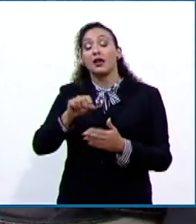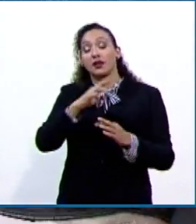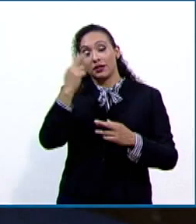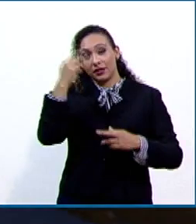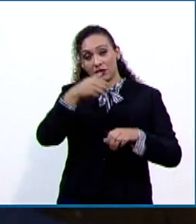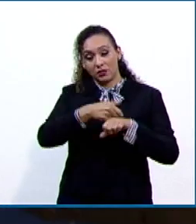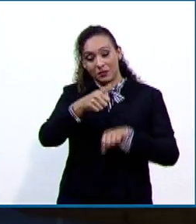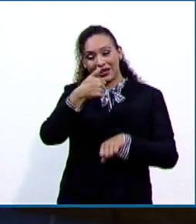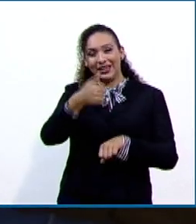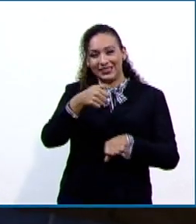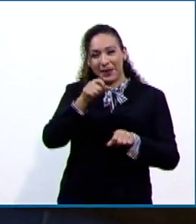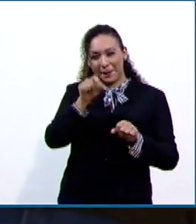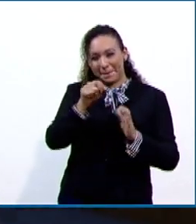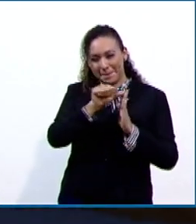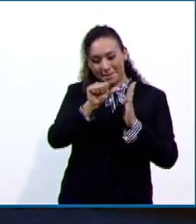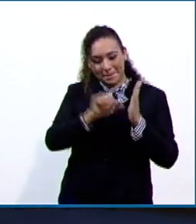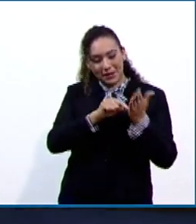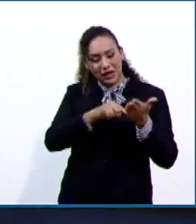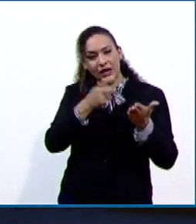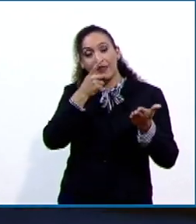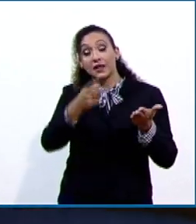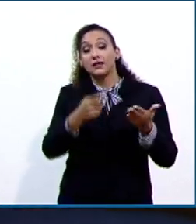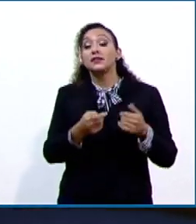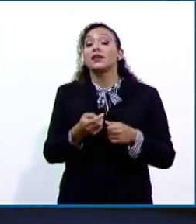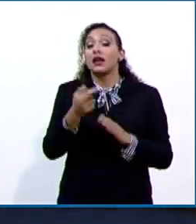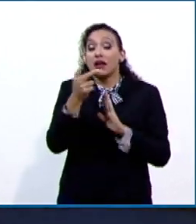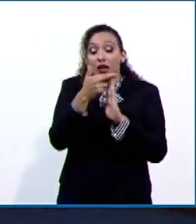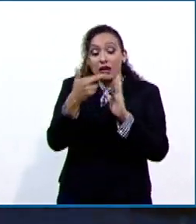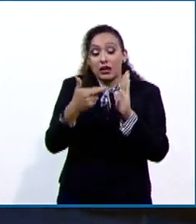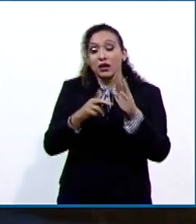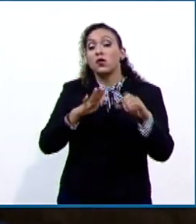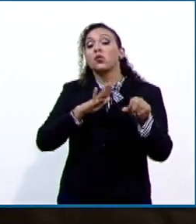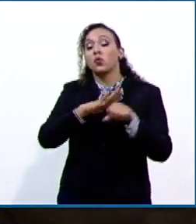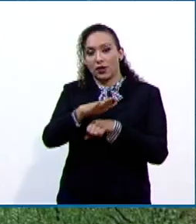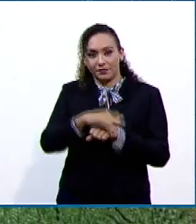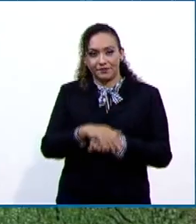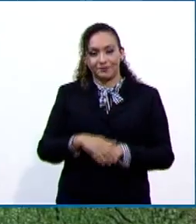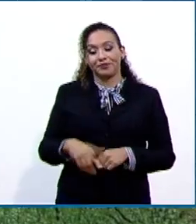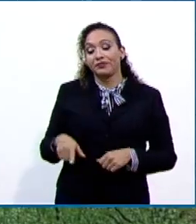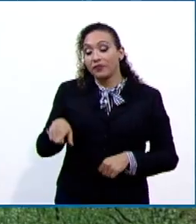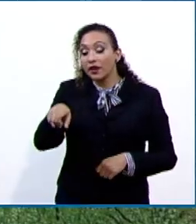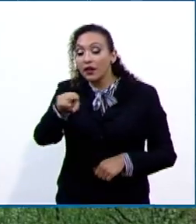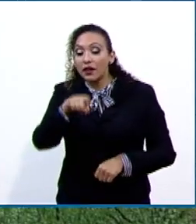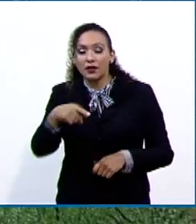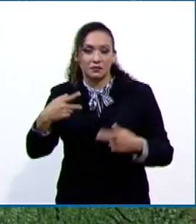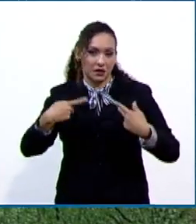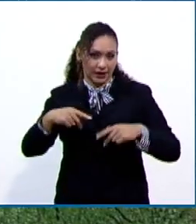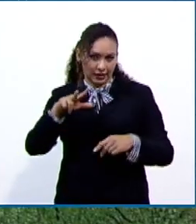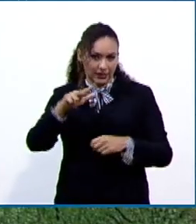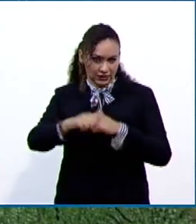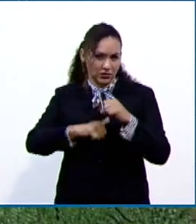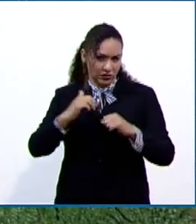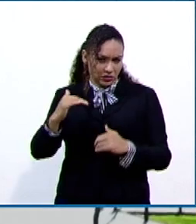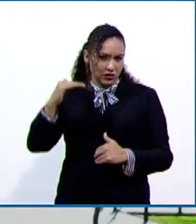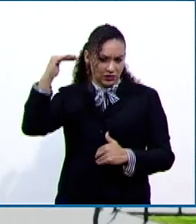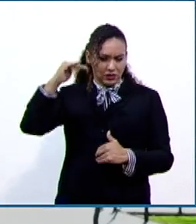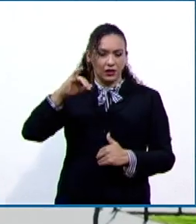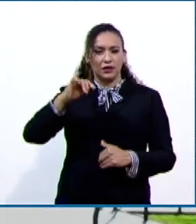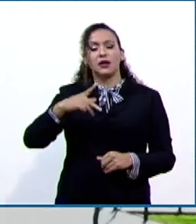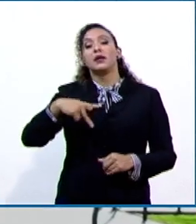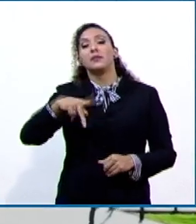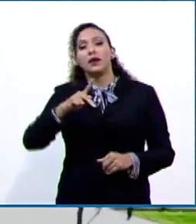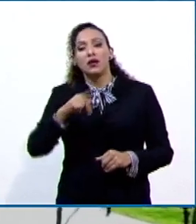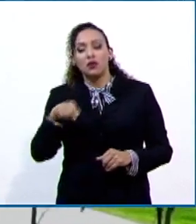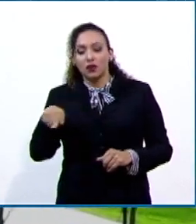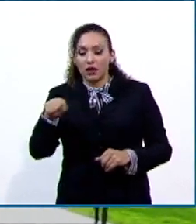sexta del mencionado artículo, que disponía como requisito adicional no estar sujeta o sujeto a proceso judicial que afecte derechos de